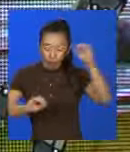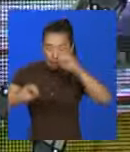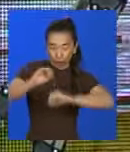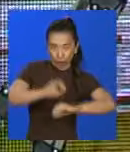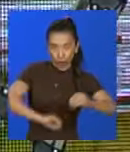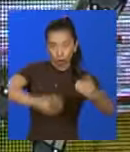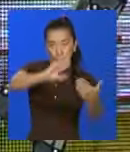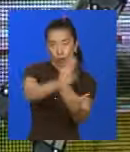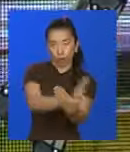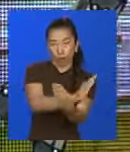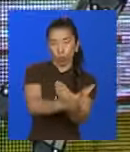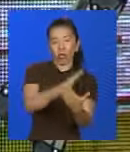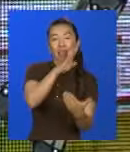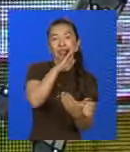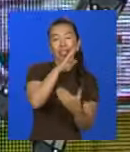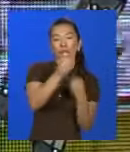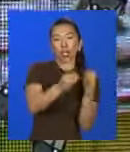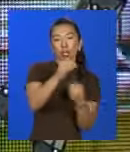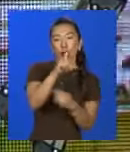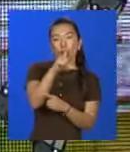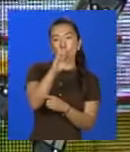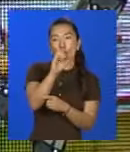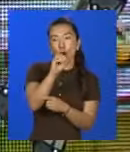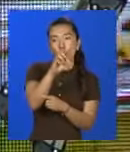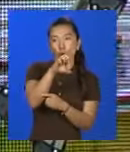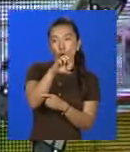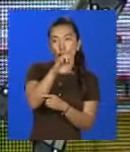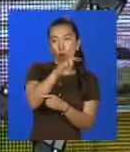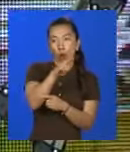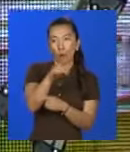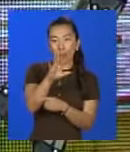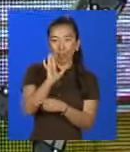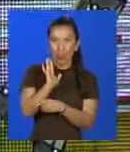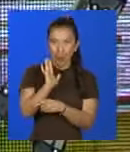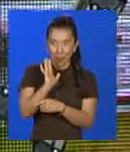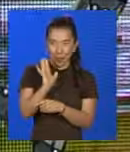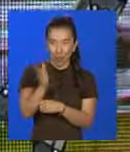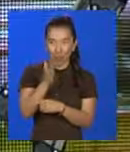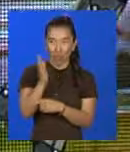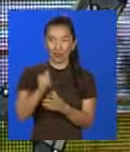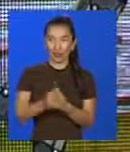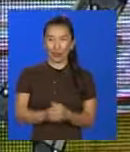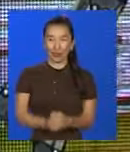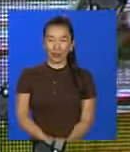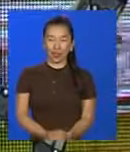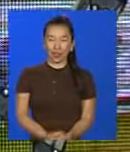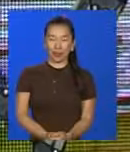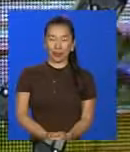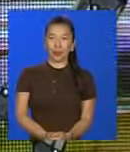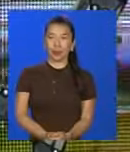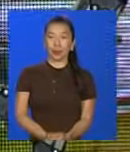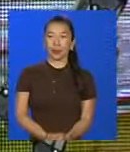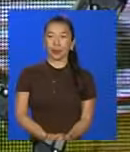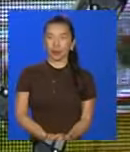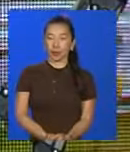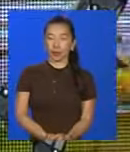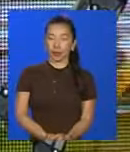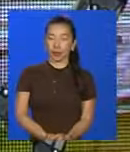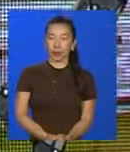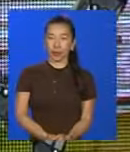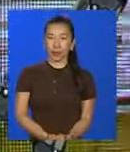López, nuestro escapotarra. Okay. Oiga, una sí última... lo tienen, dicen por ahí. Ay, es que ellos no se ponen de acuerdo porque son así.